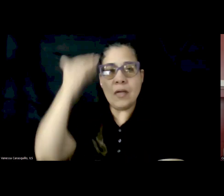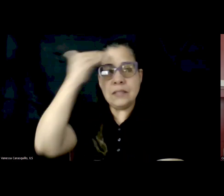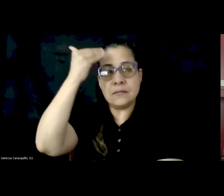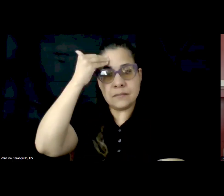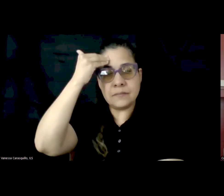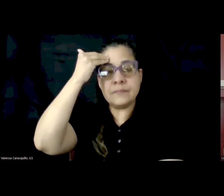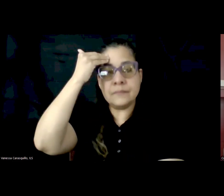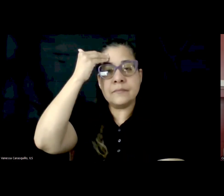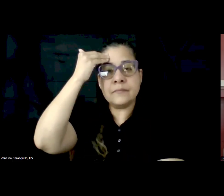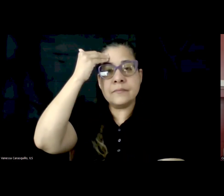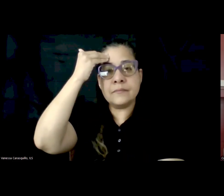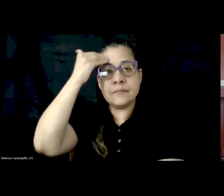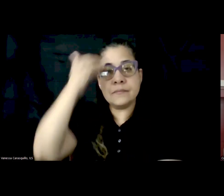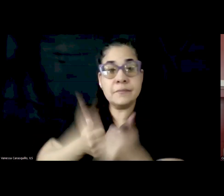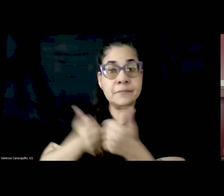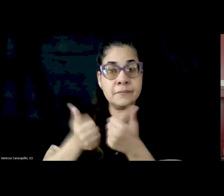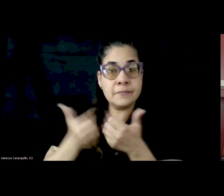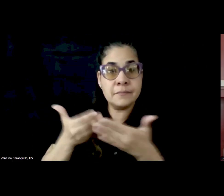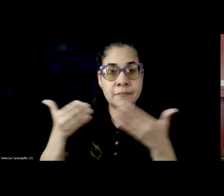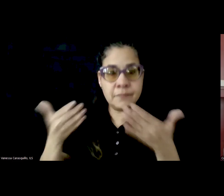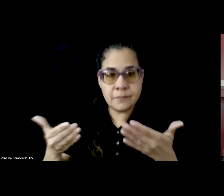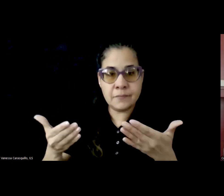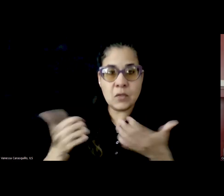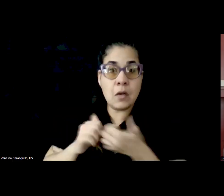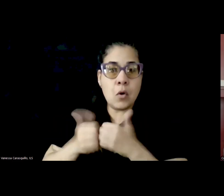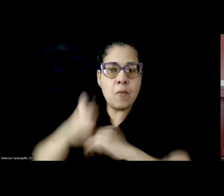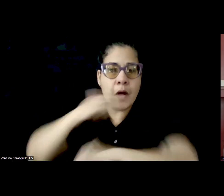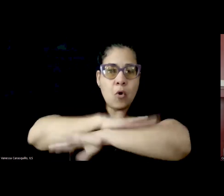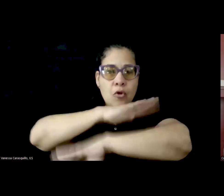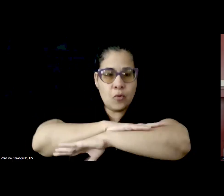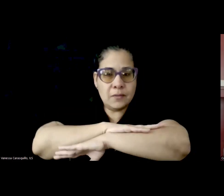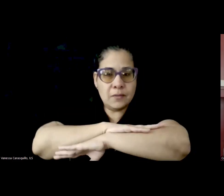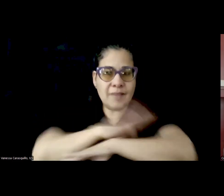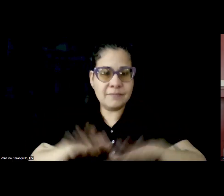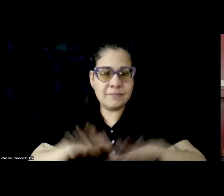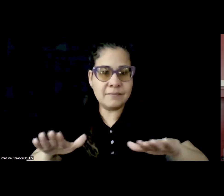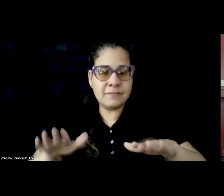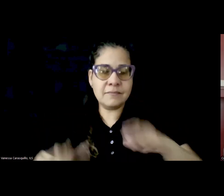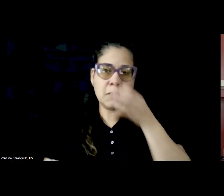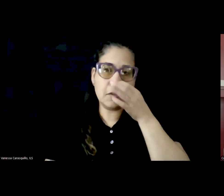son, ¿verdad?, los predictores de cómo va a ser la conducta del menor. Yo creo que